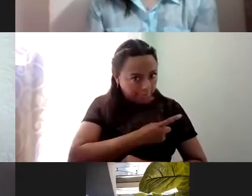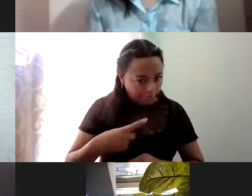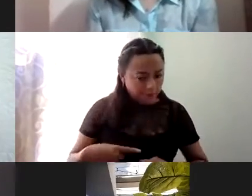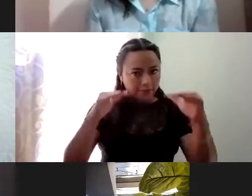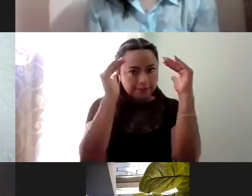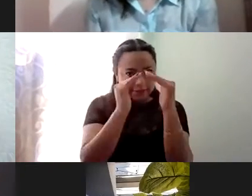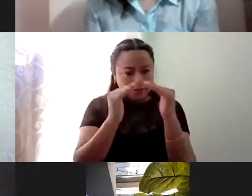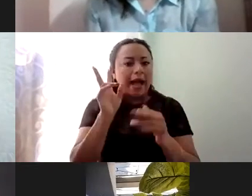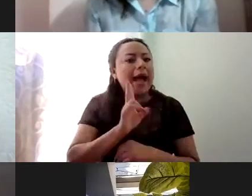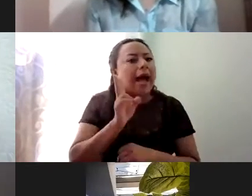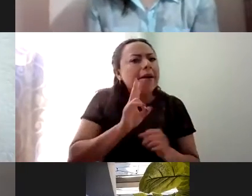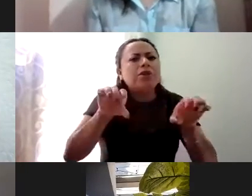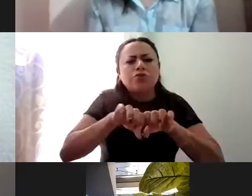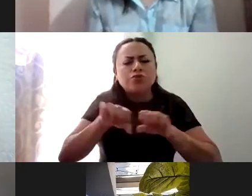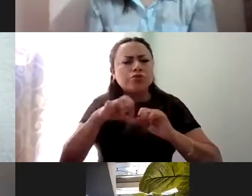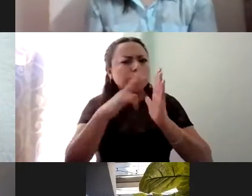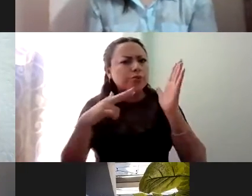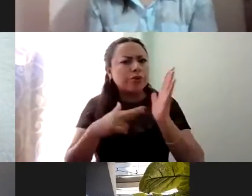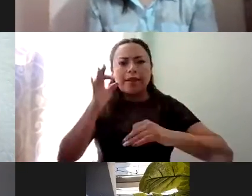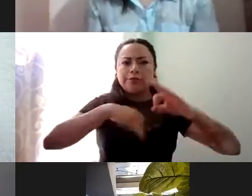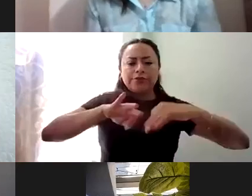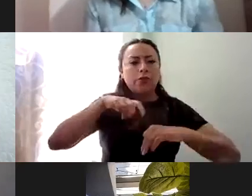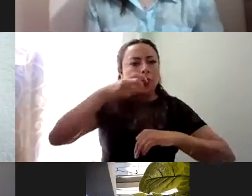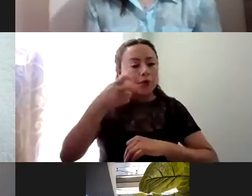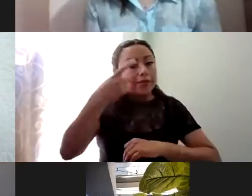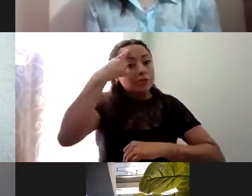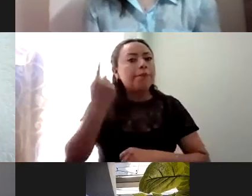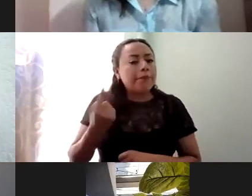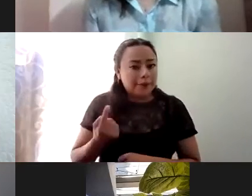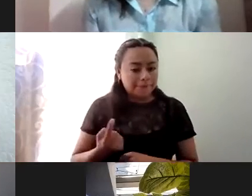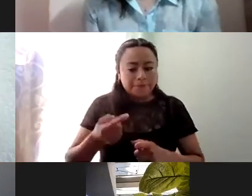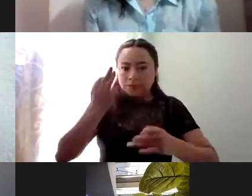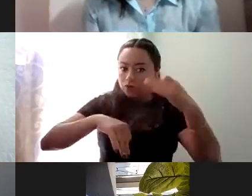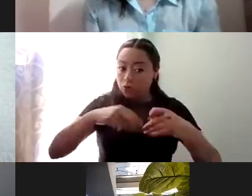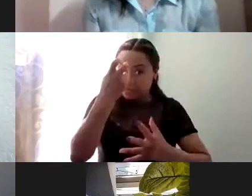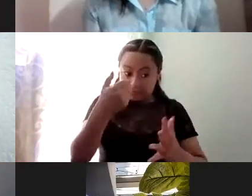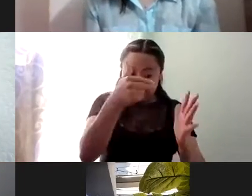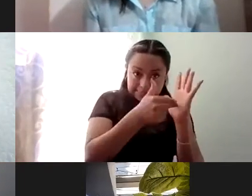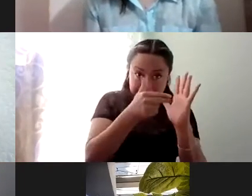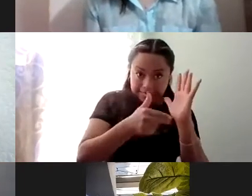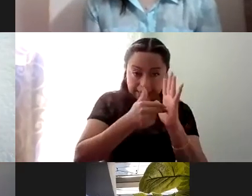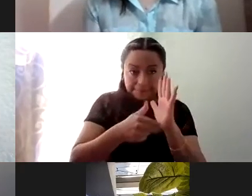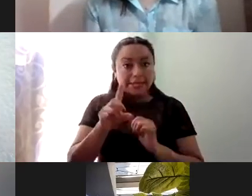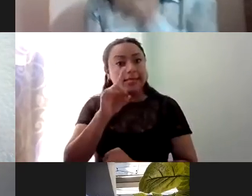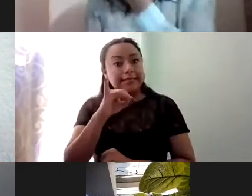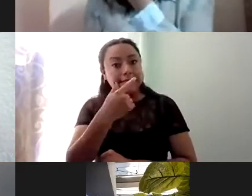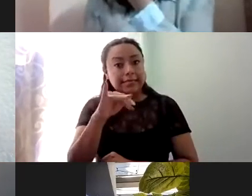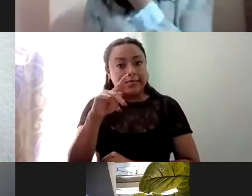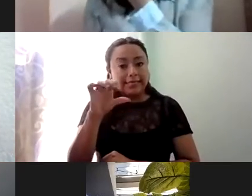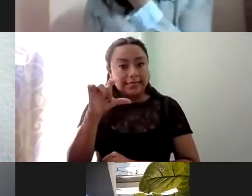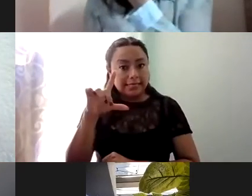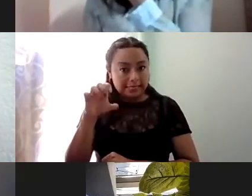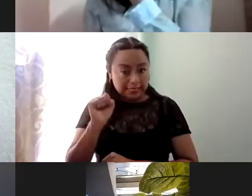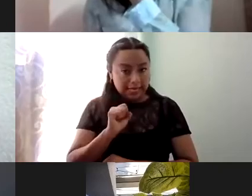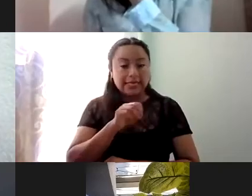se va a regular toda esta parte para que estas herramientas digitales sean beneficiosas en lugar de